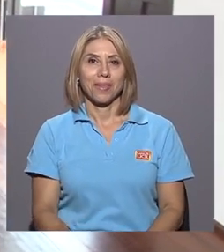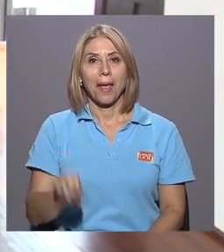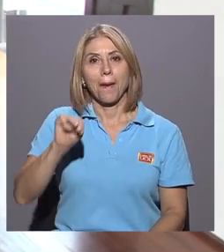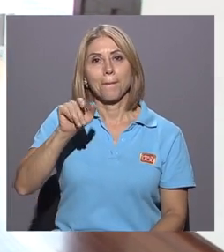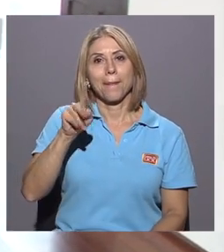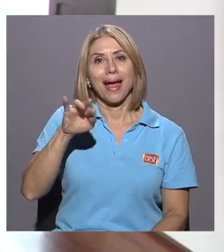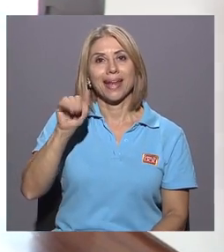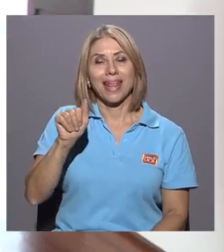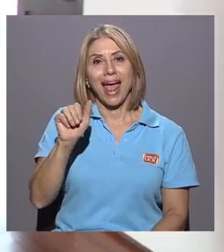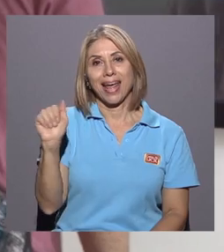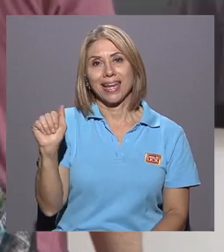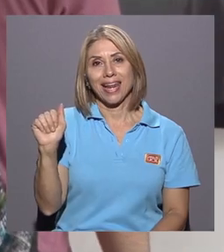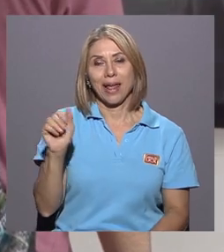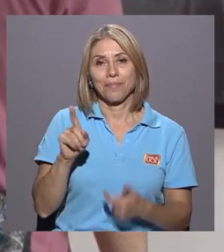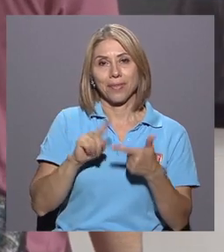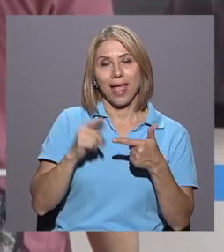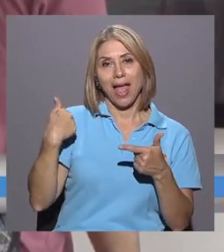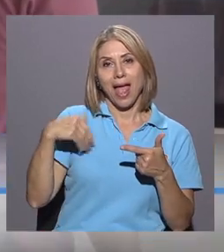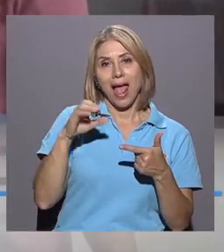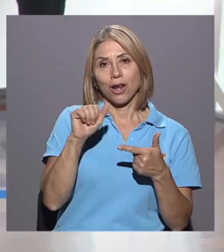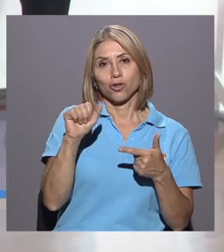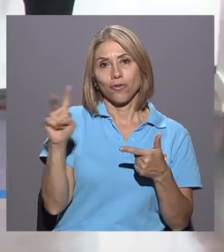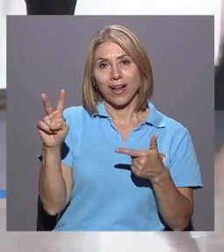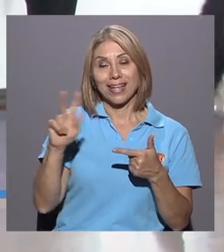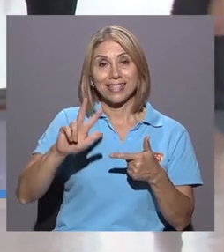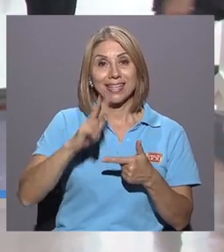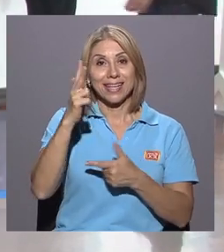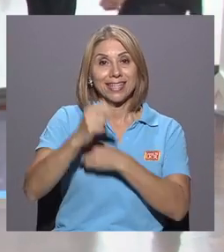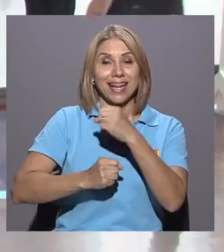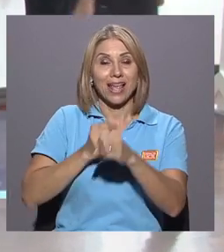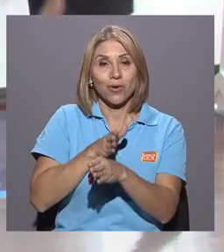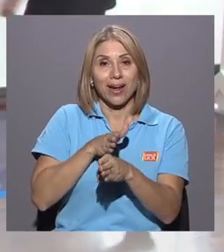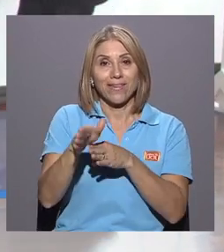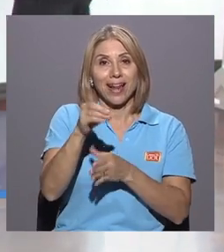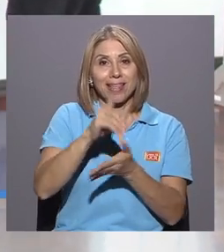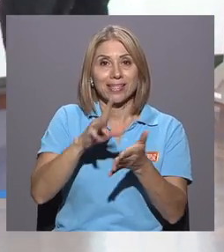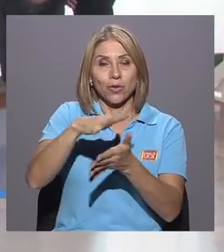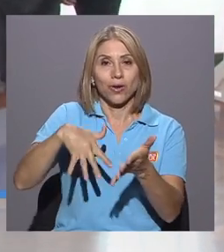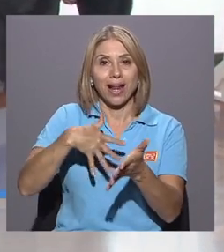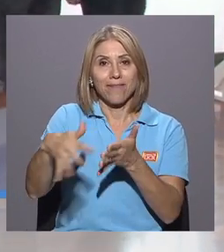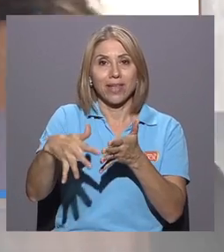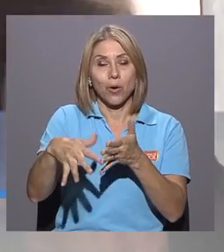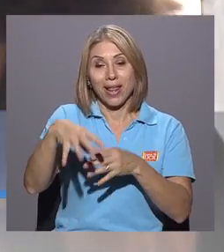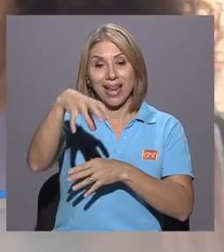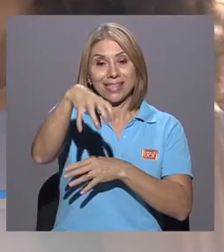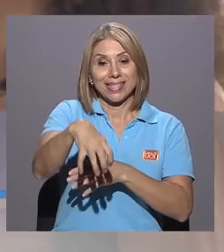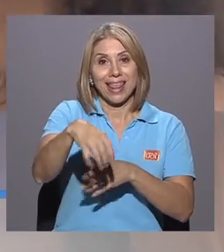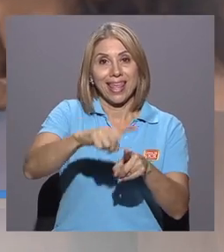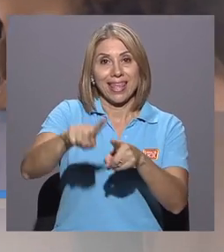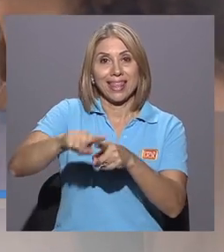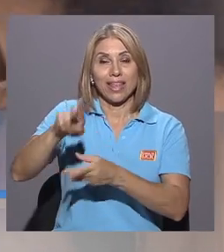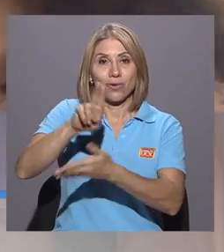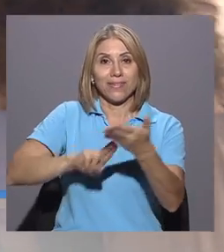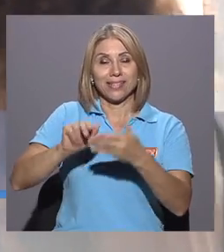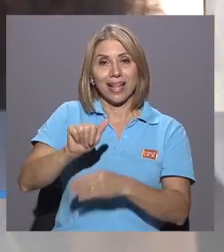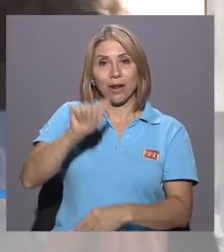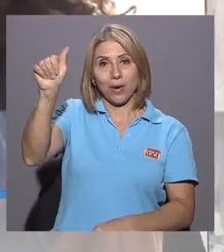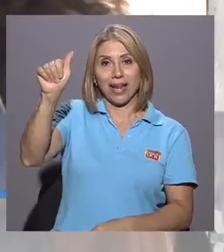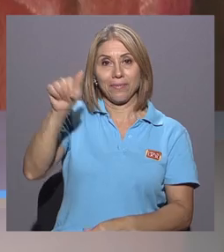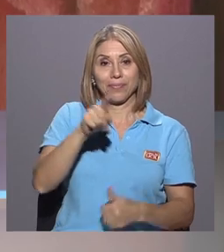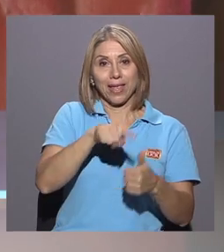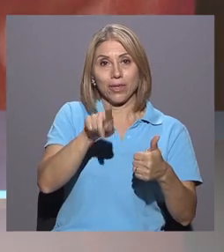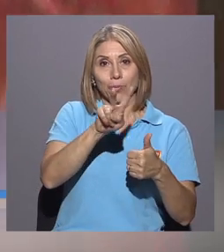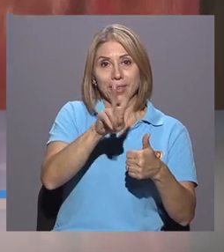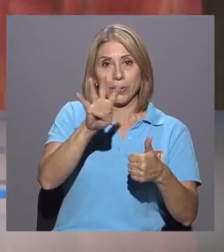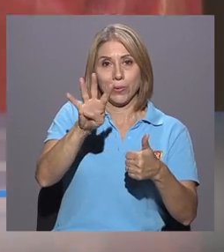María Aguilera y Alonso Vargas cursan el tercer año de la carrera de diseño gráfico en la sede interuniversitaria de Alajuela. Estos jóvenes de 24